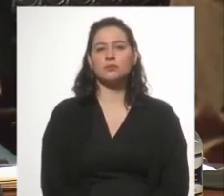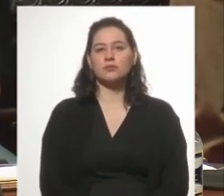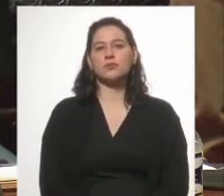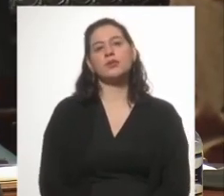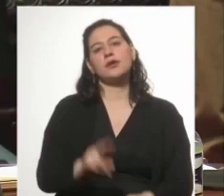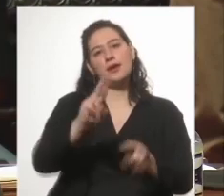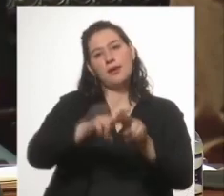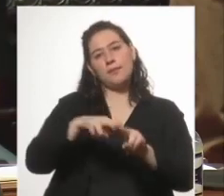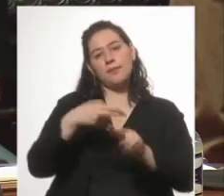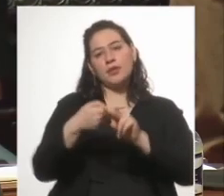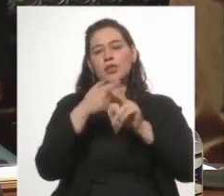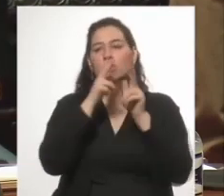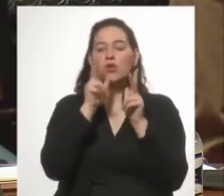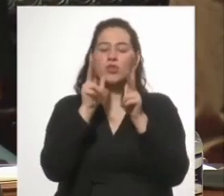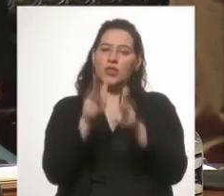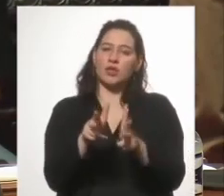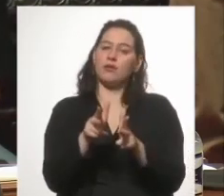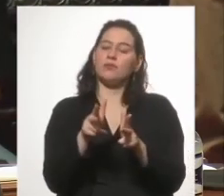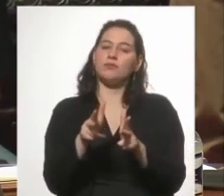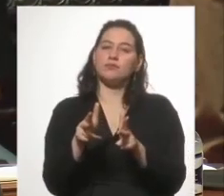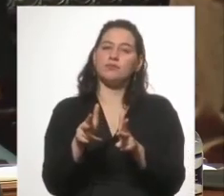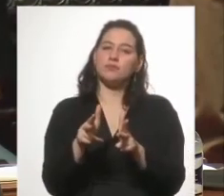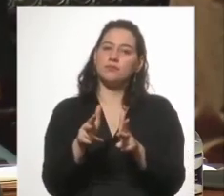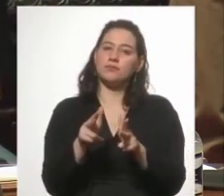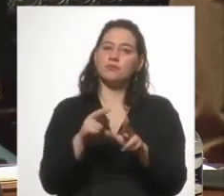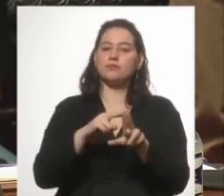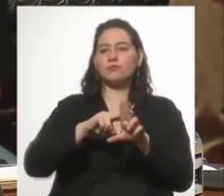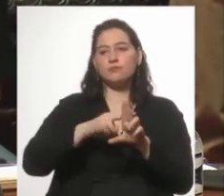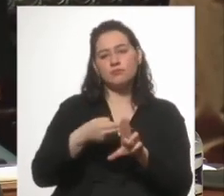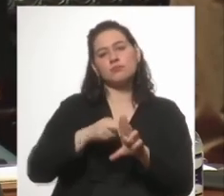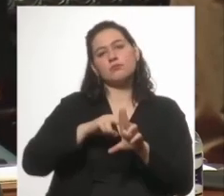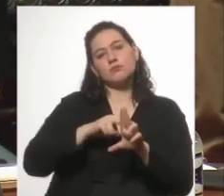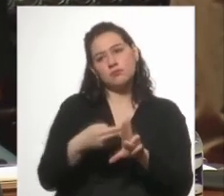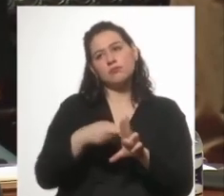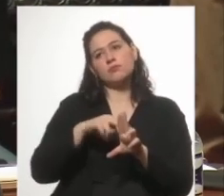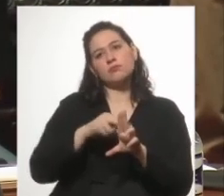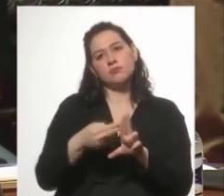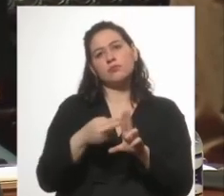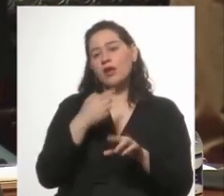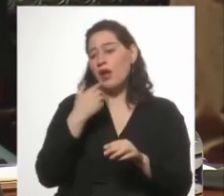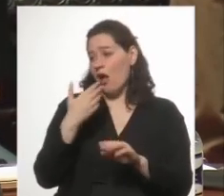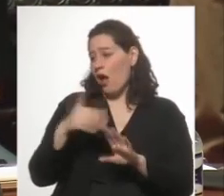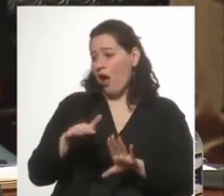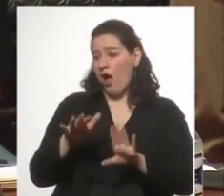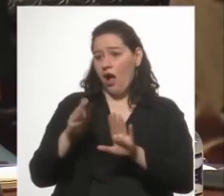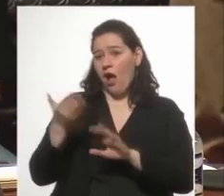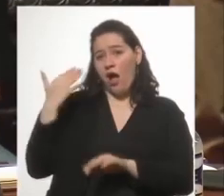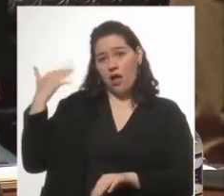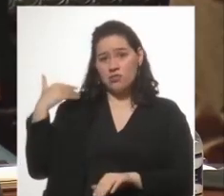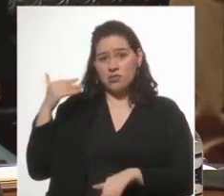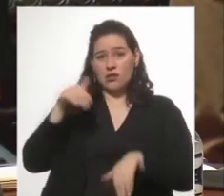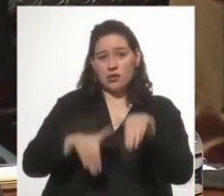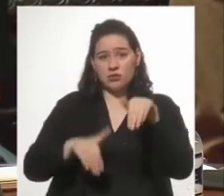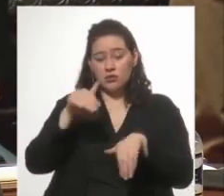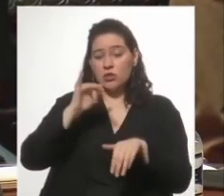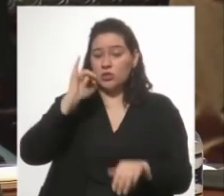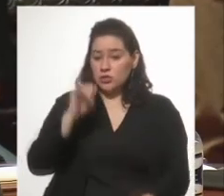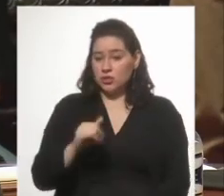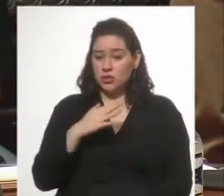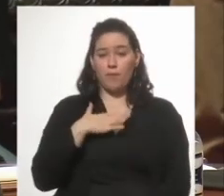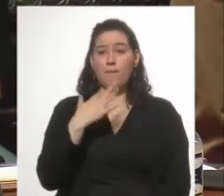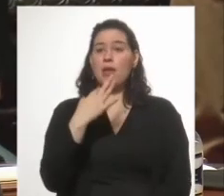Repito lo que he dicho una y otra vez, lo dije antes de las elecciones, en caso de ser